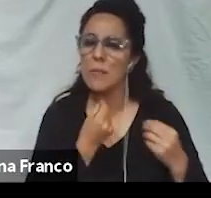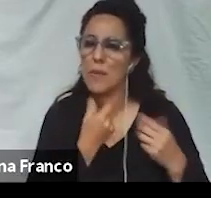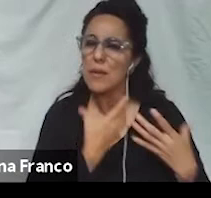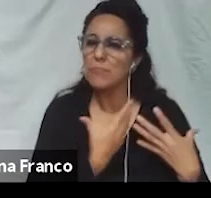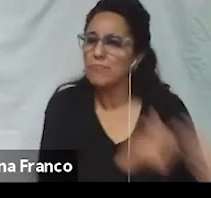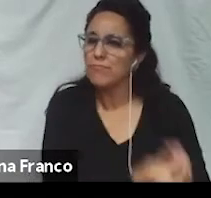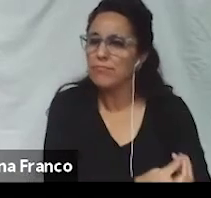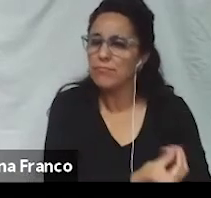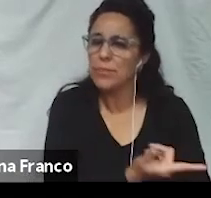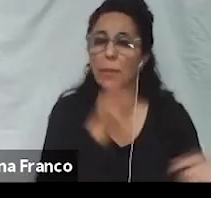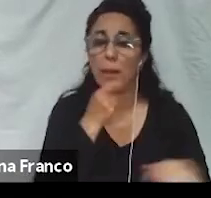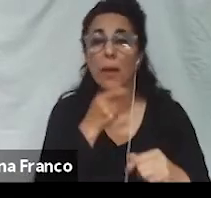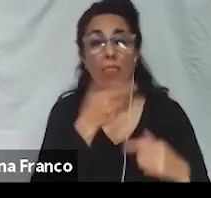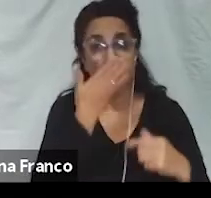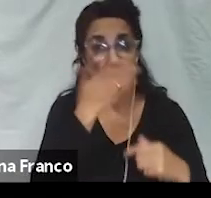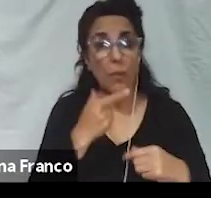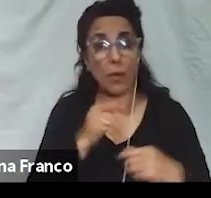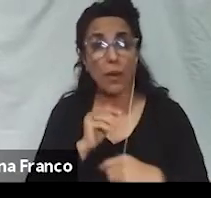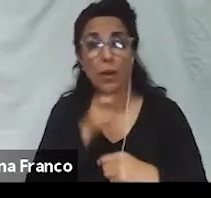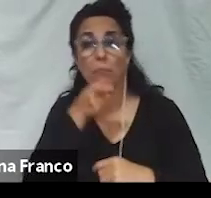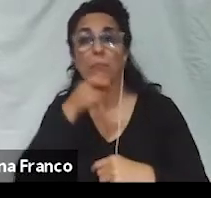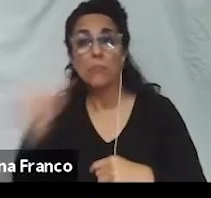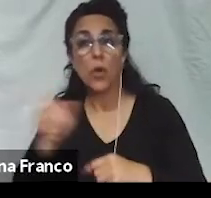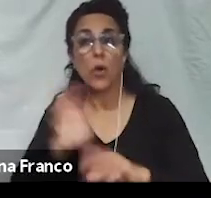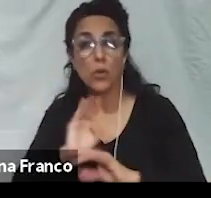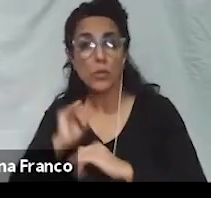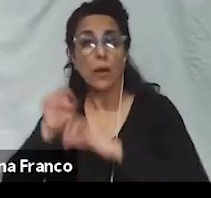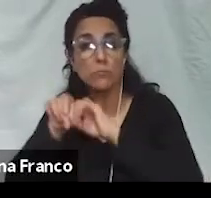web, para en base a eso también hacer nuestras recomendaciones.